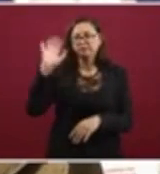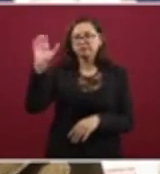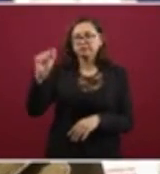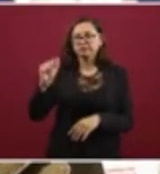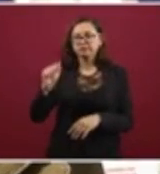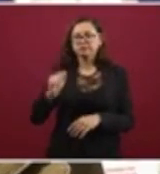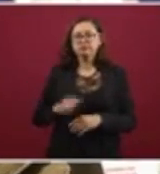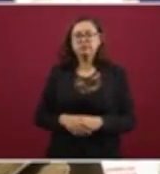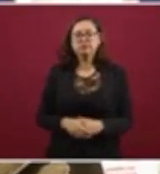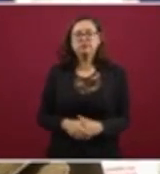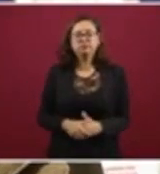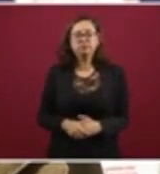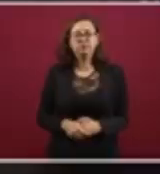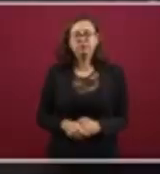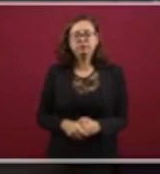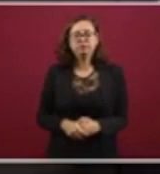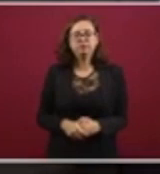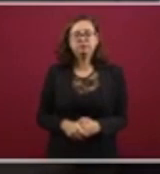Lo